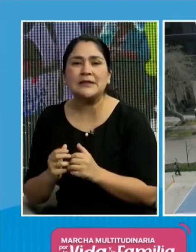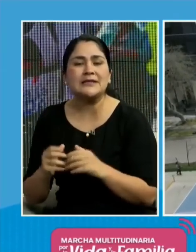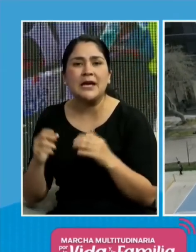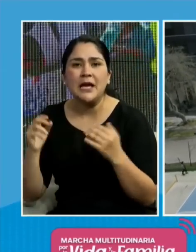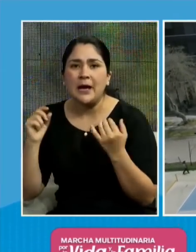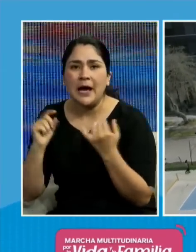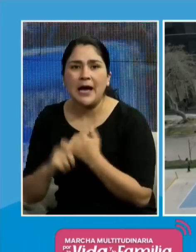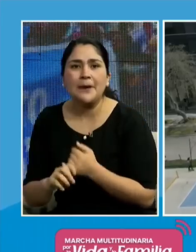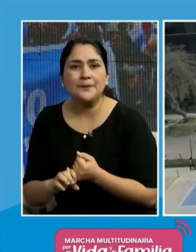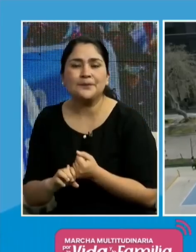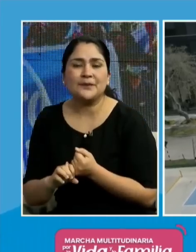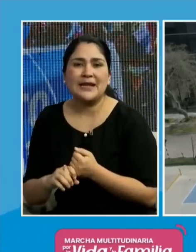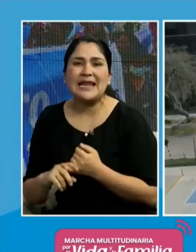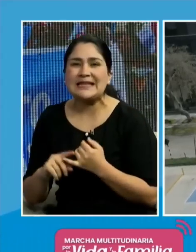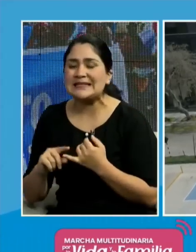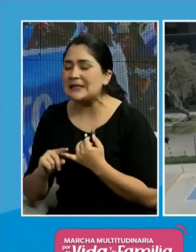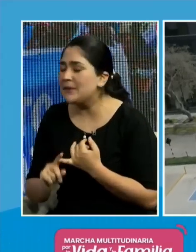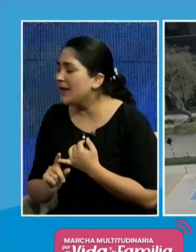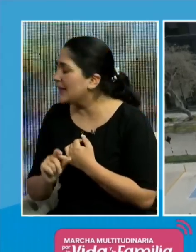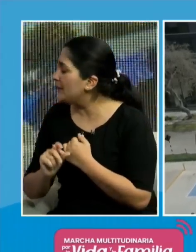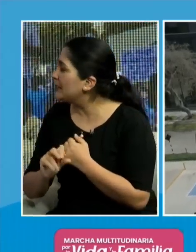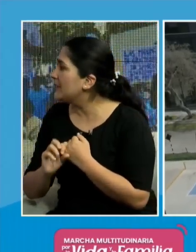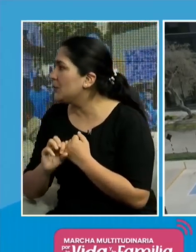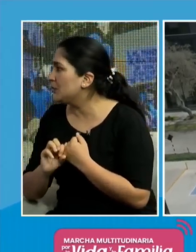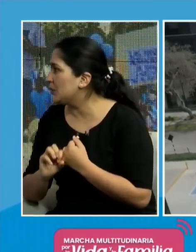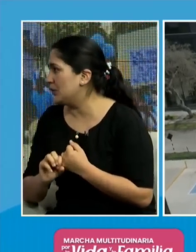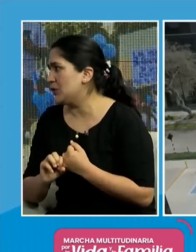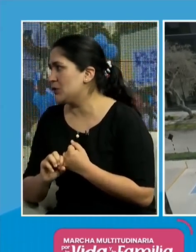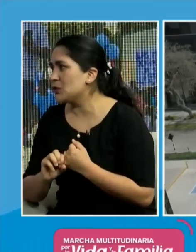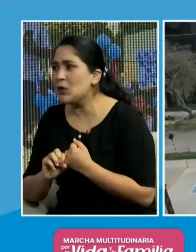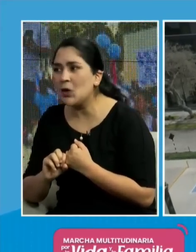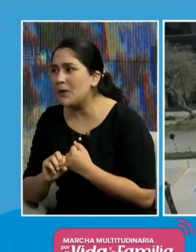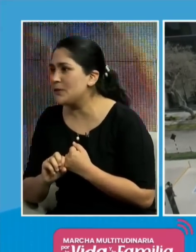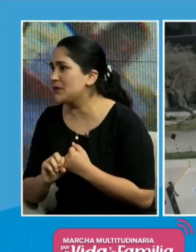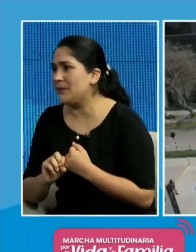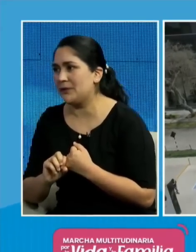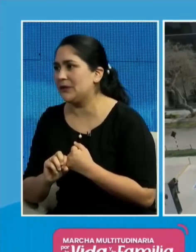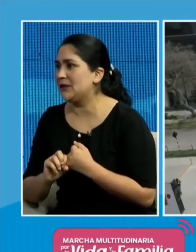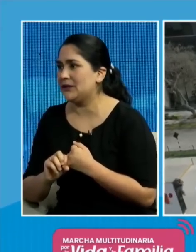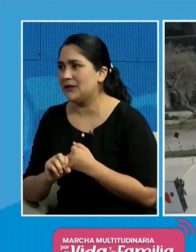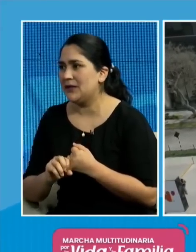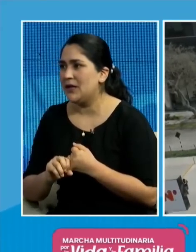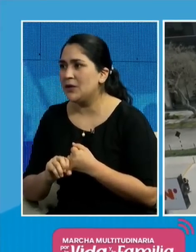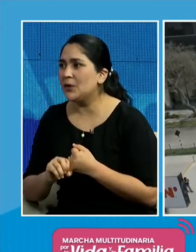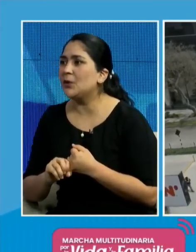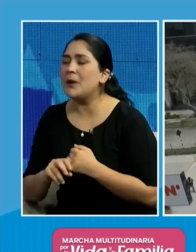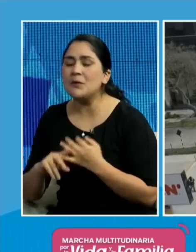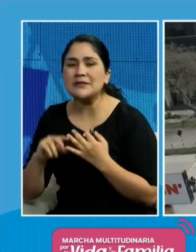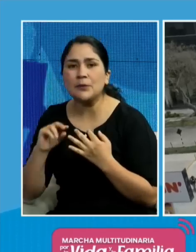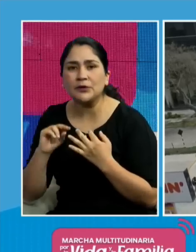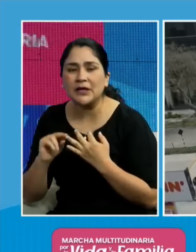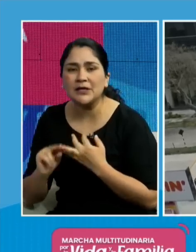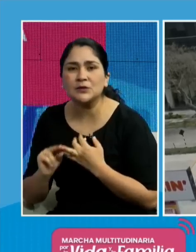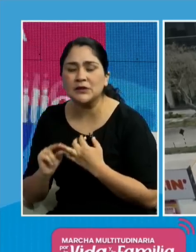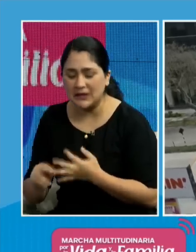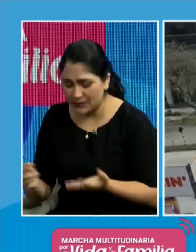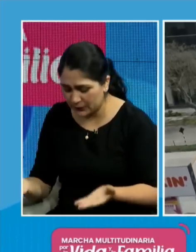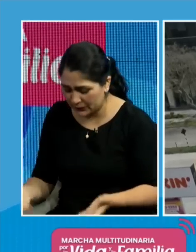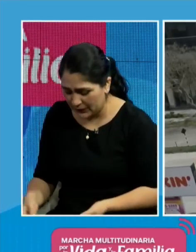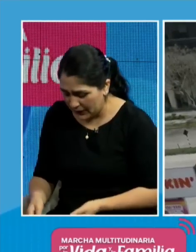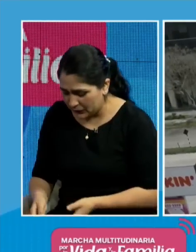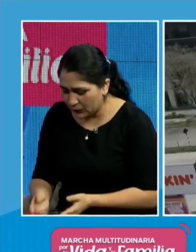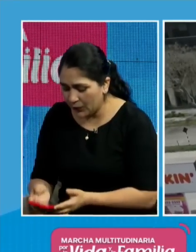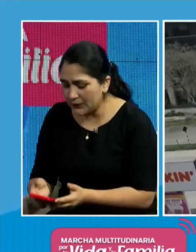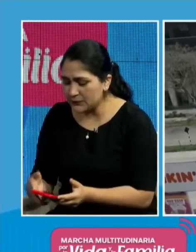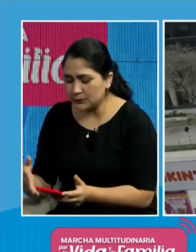quiera meterse a lastimar la mente de nuestros niños. No lo vamos a permitir. No, vamos a proteger su niñez,